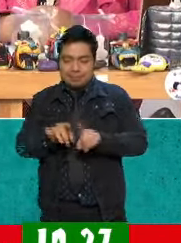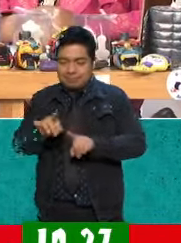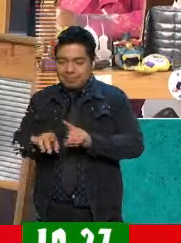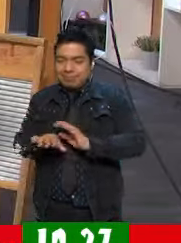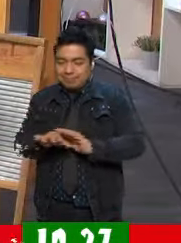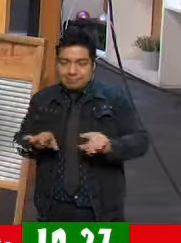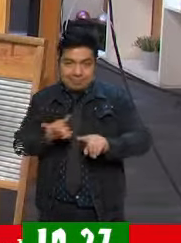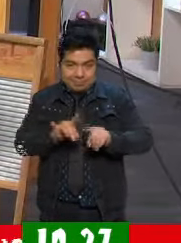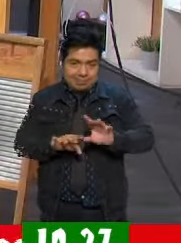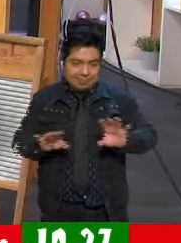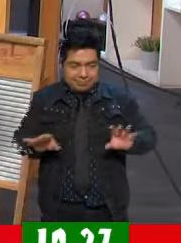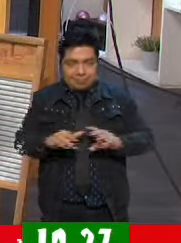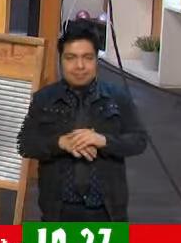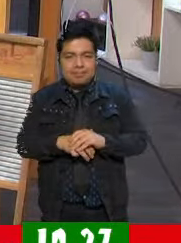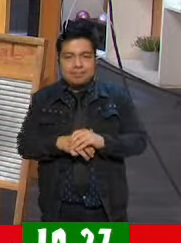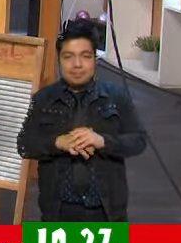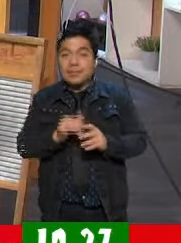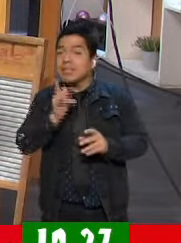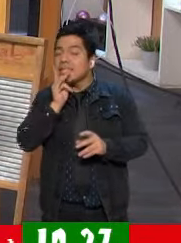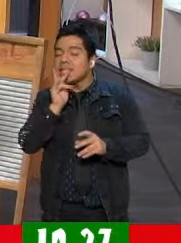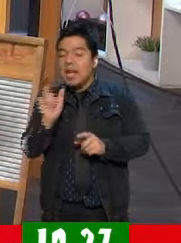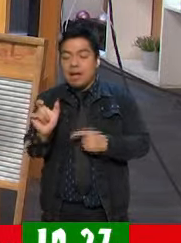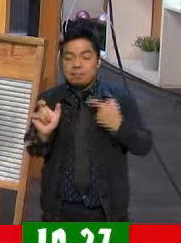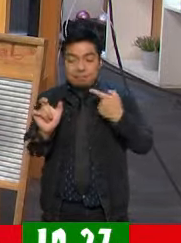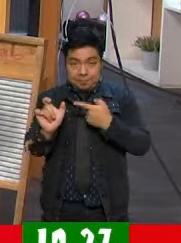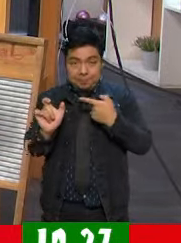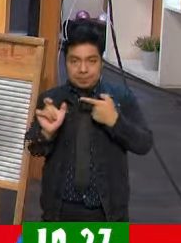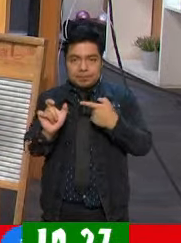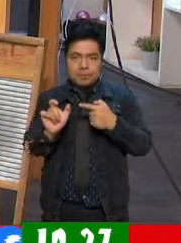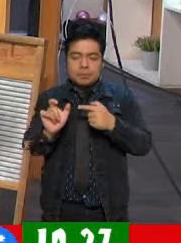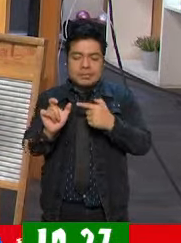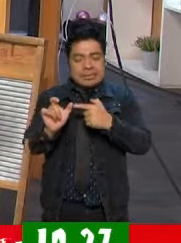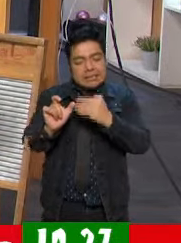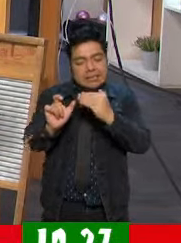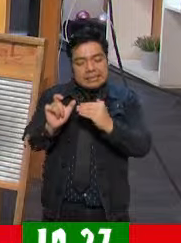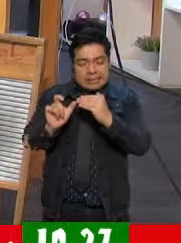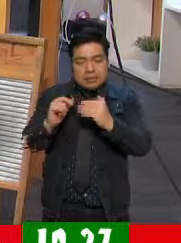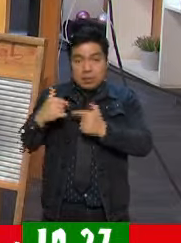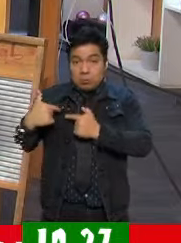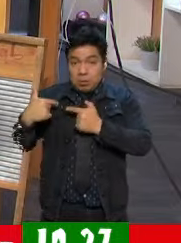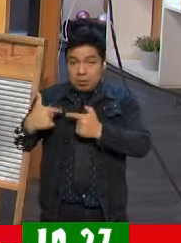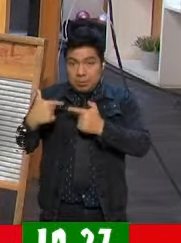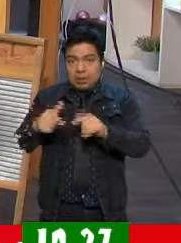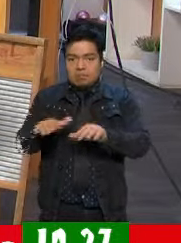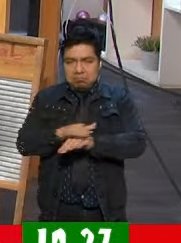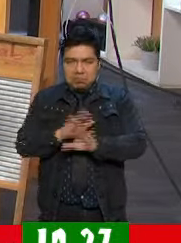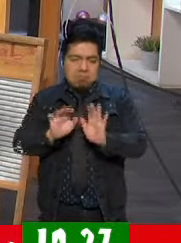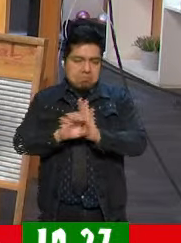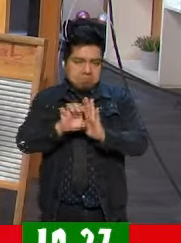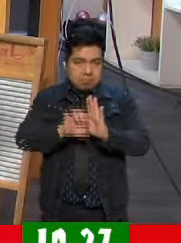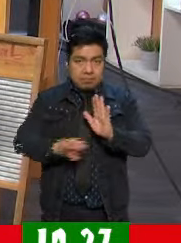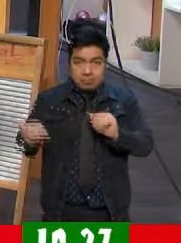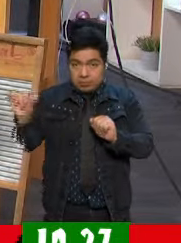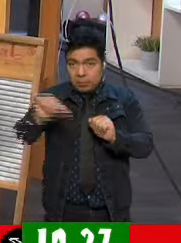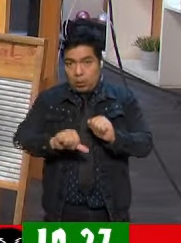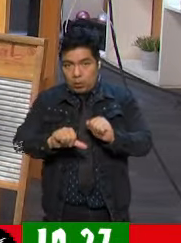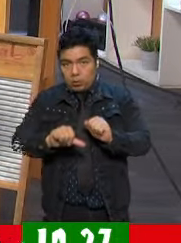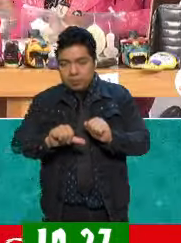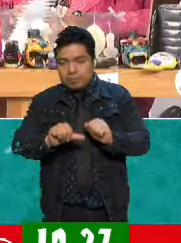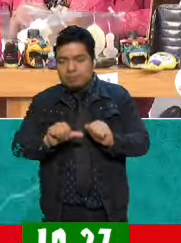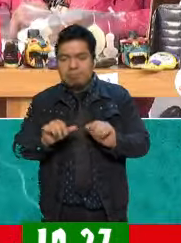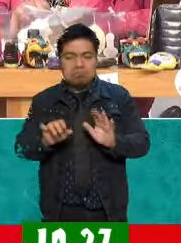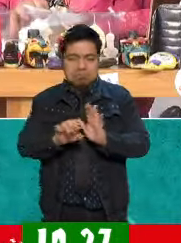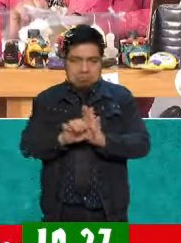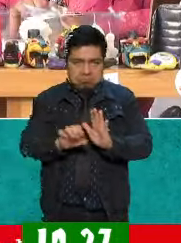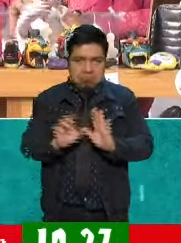bueno, resulta que estas palabras también tienen variación generacional. Por ejemplo, hoy en día... se le empieza a decir,